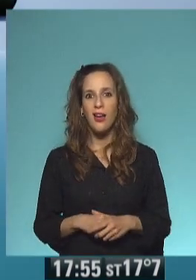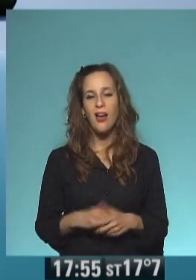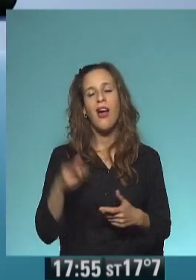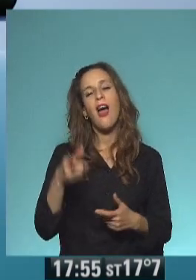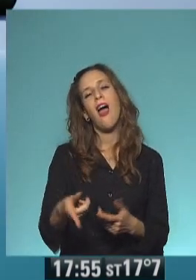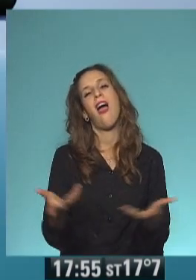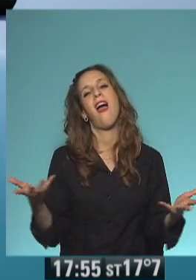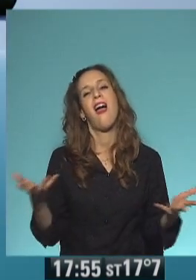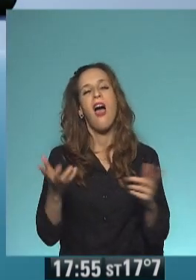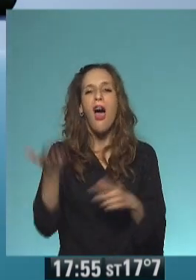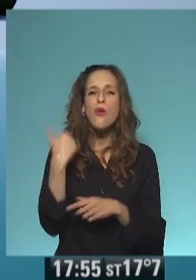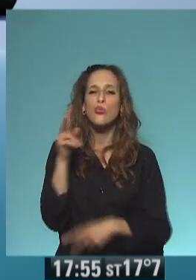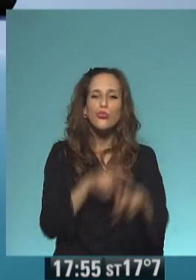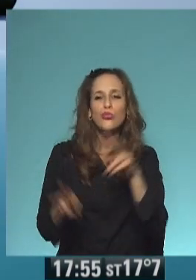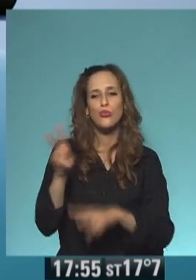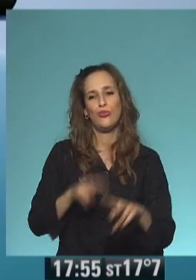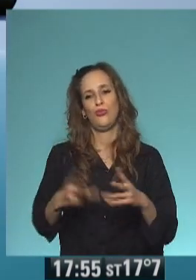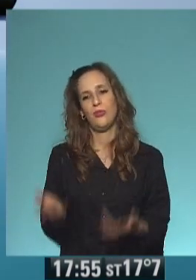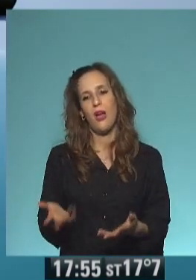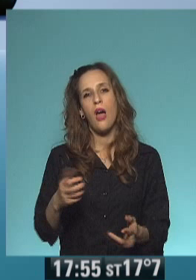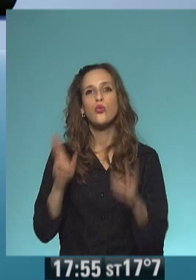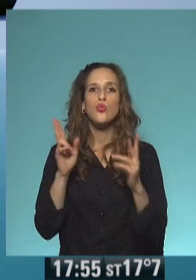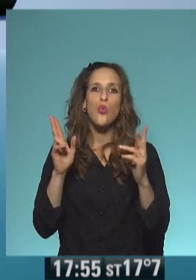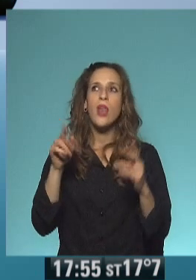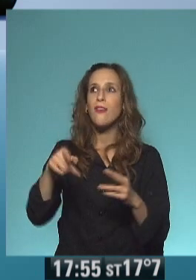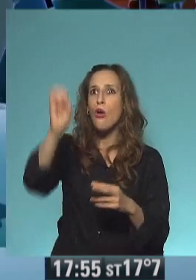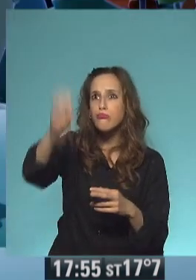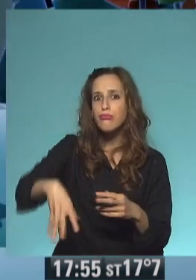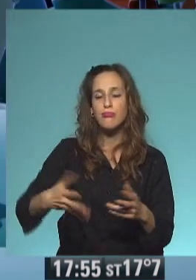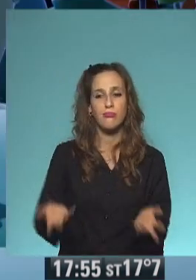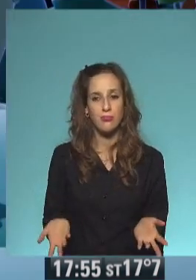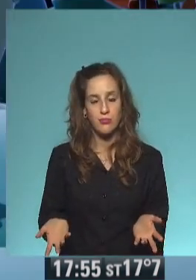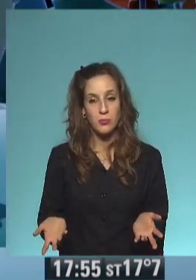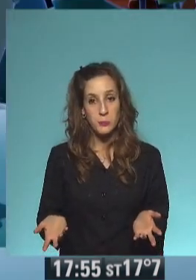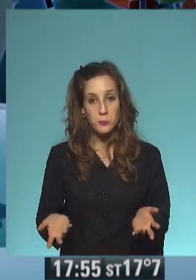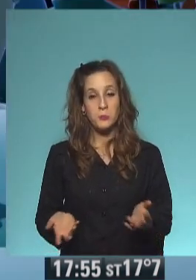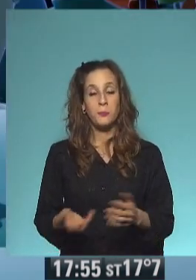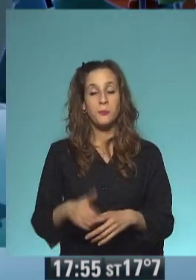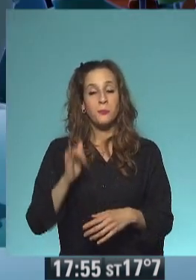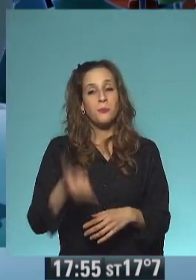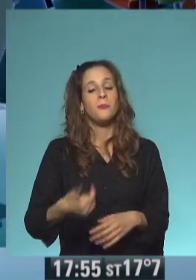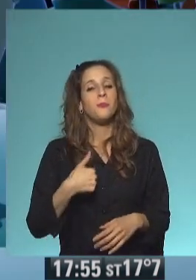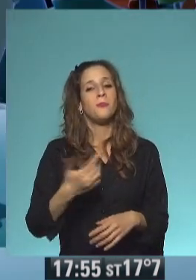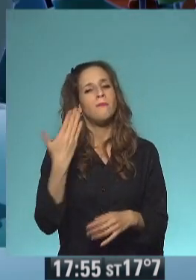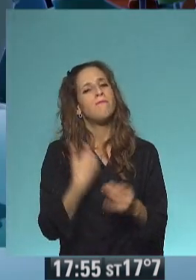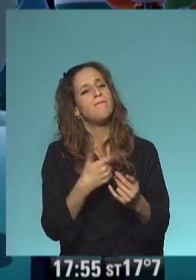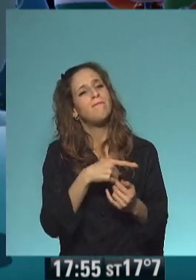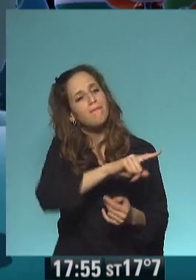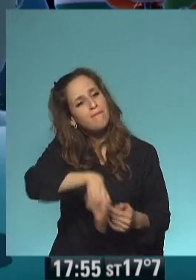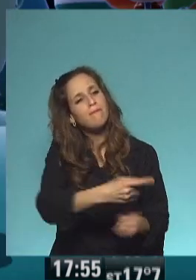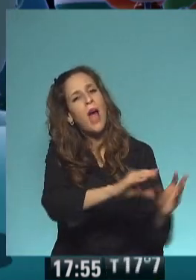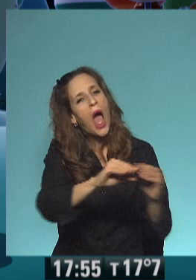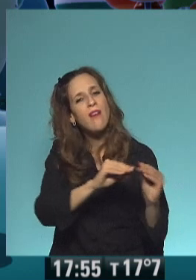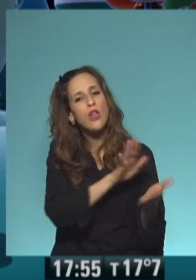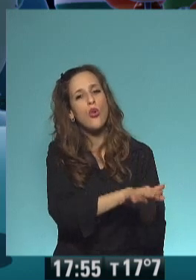Lunático, te estábamos buscando. Yo no tenía suerte que sos vos. ¿Ah, sí? Yo los escuché que contaban una historia de un robot